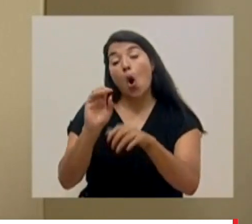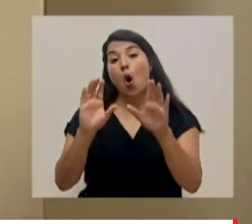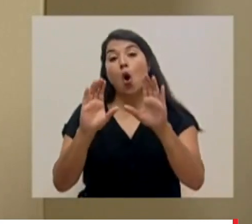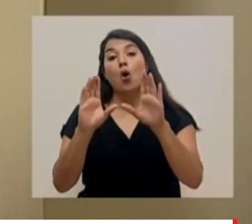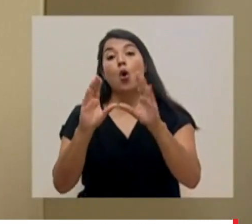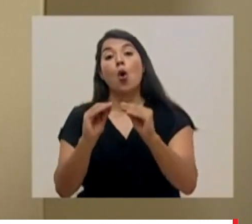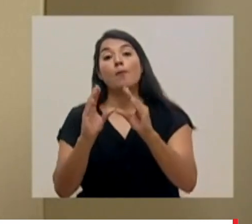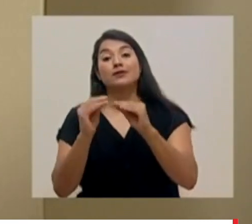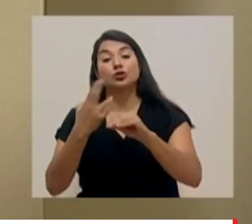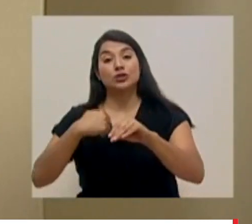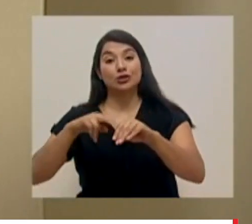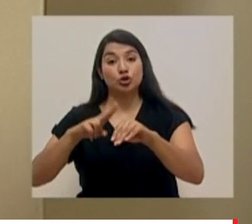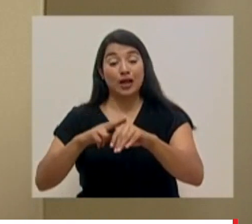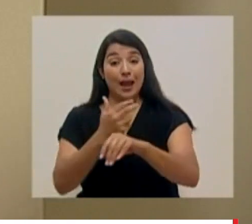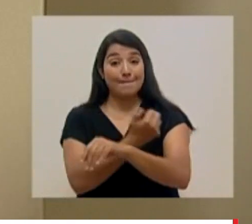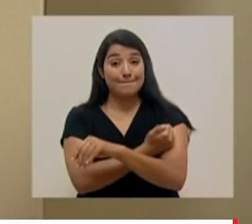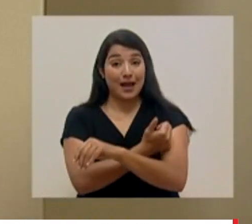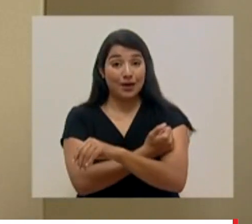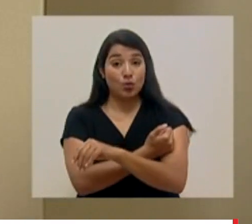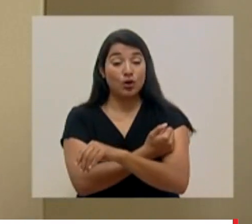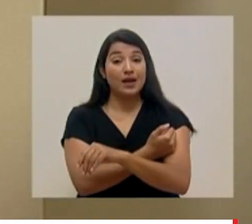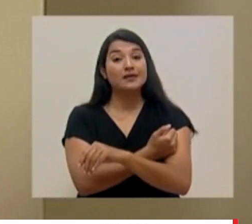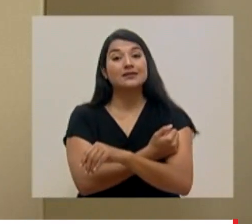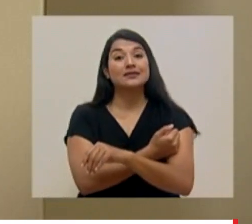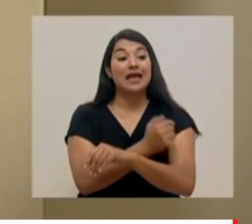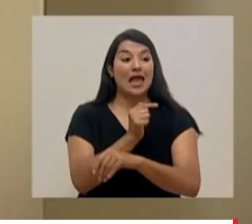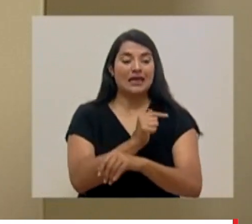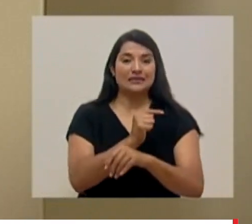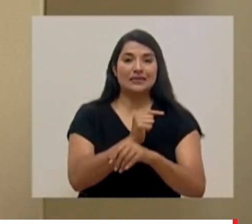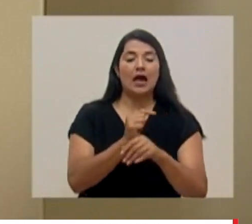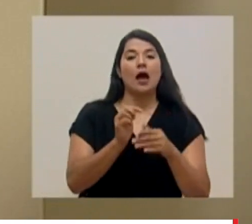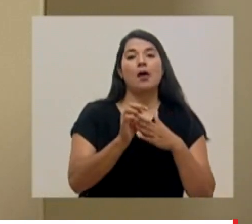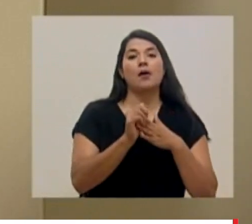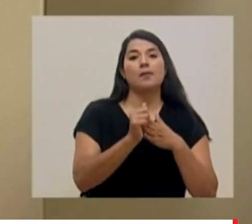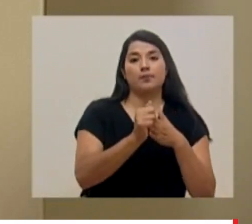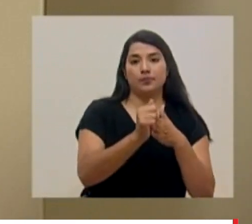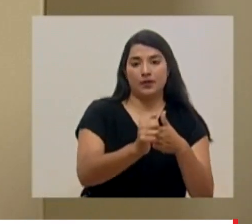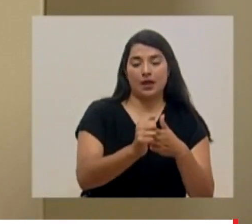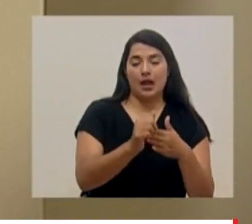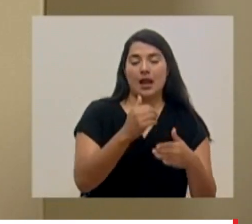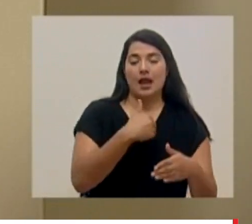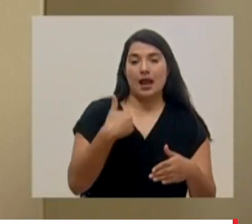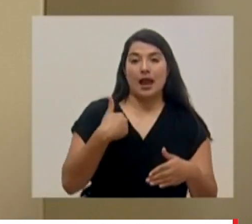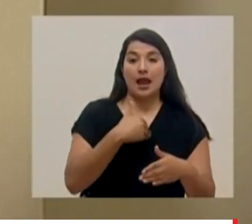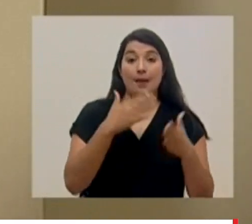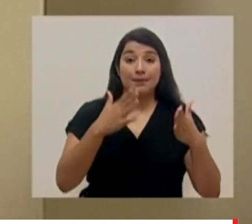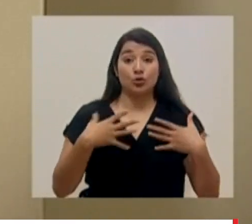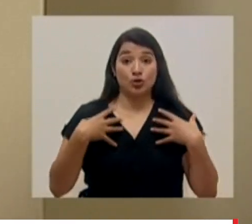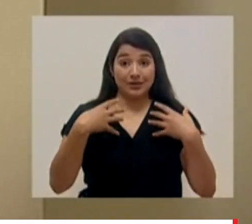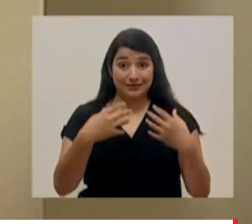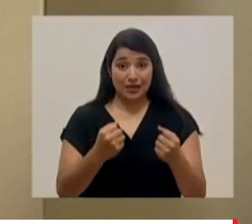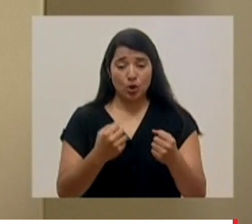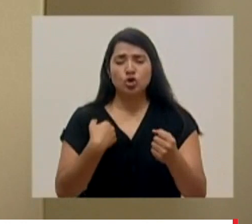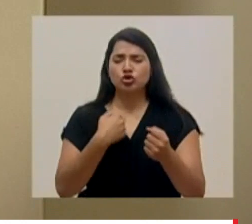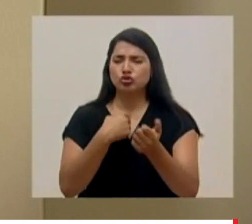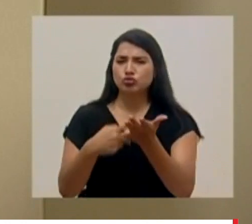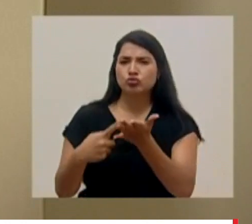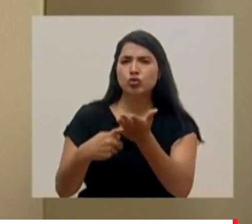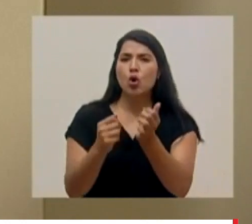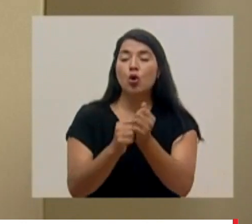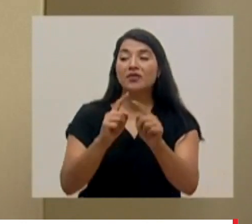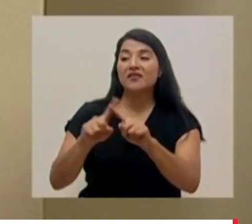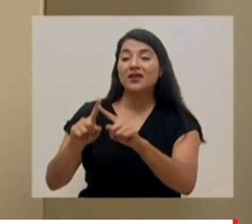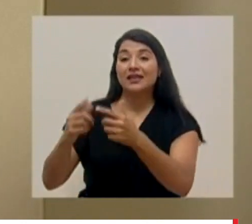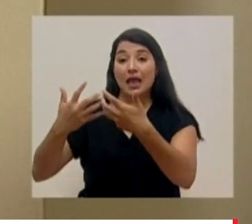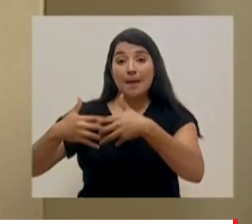Nacional de Vacunas que preside el señor Ministro de Salud, con diferentes empresas y obviamente el fondo rotatorio de la